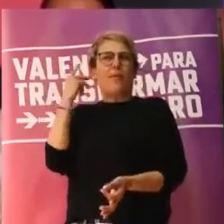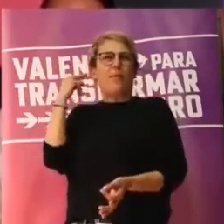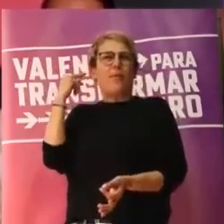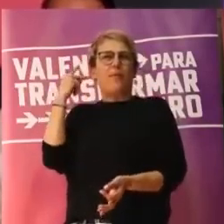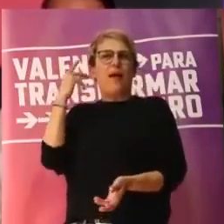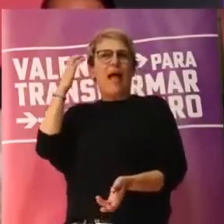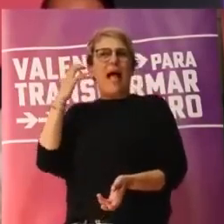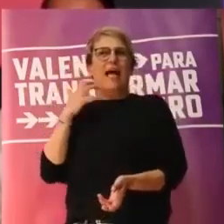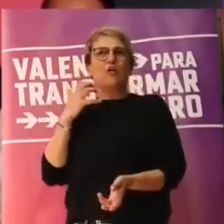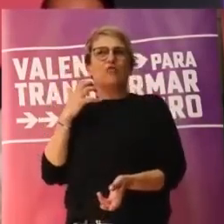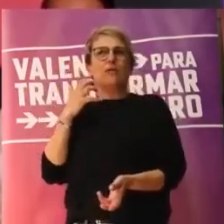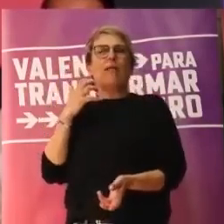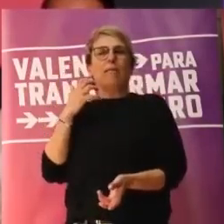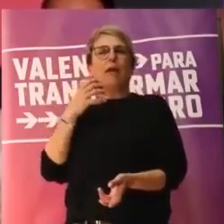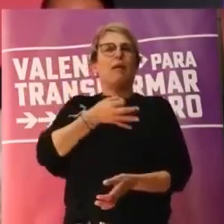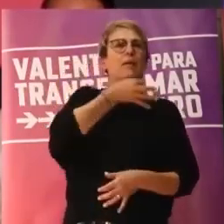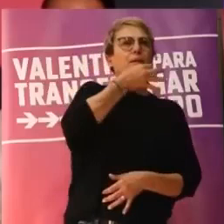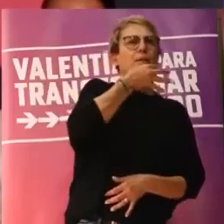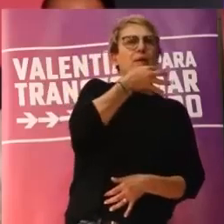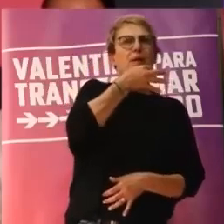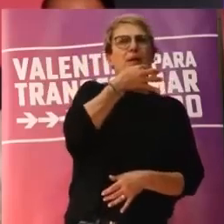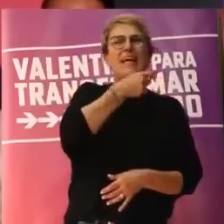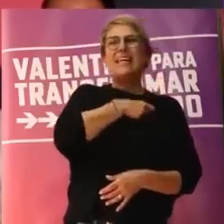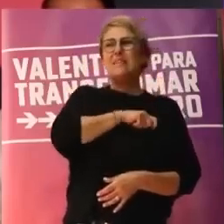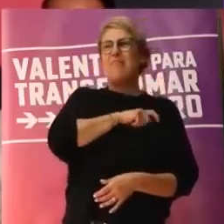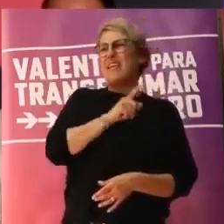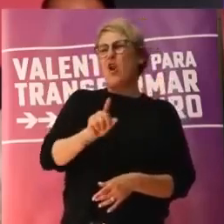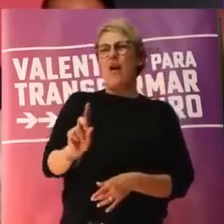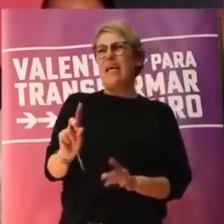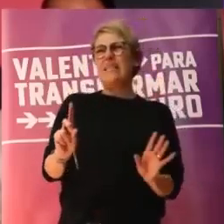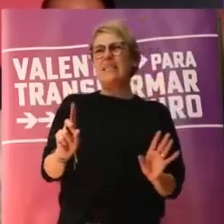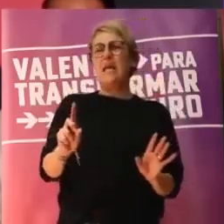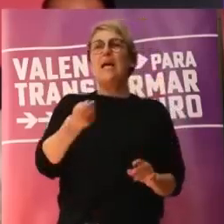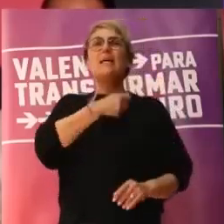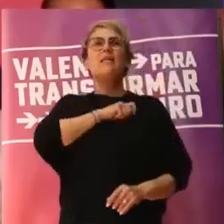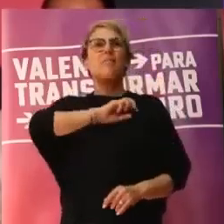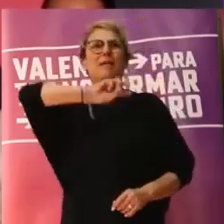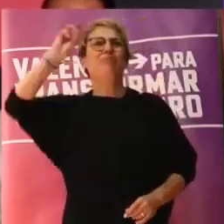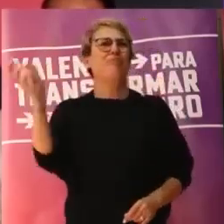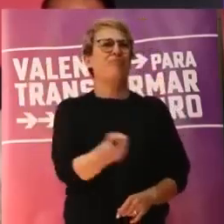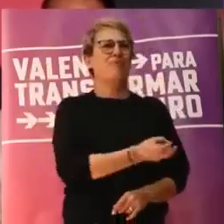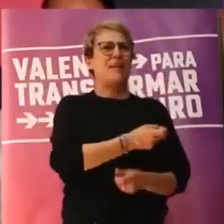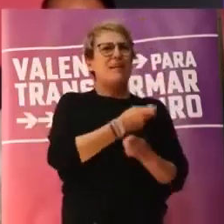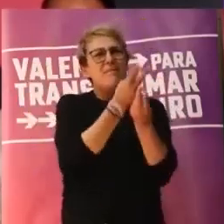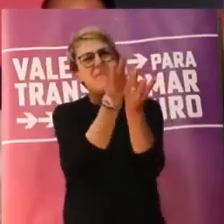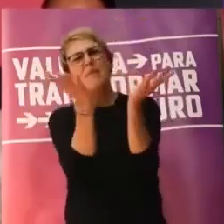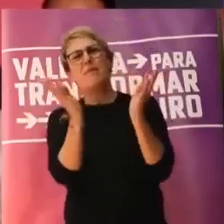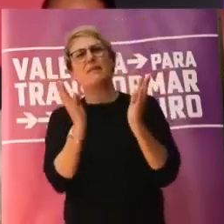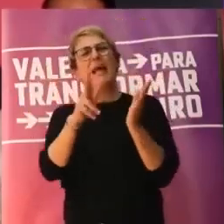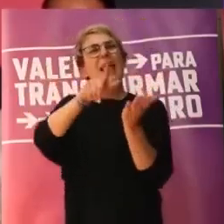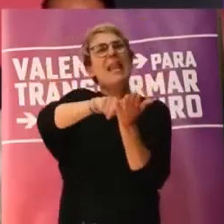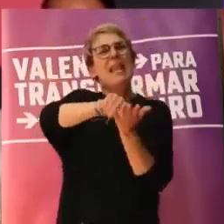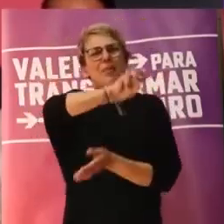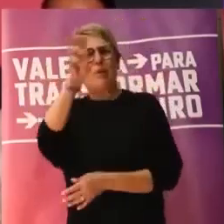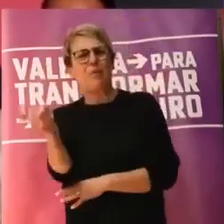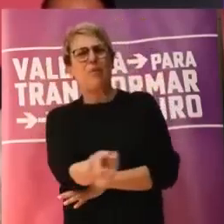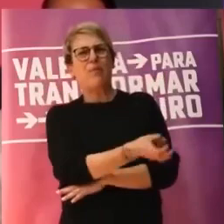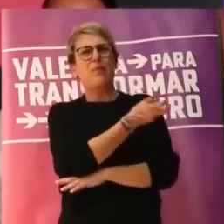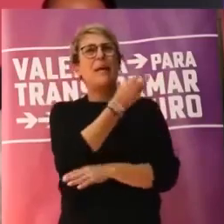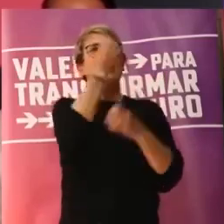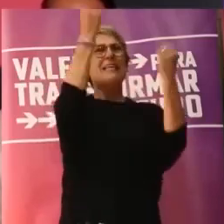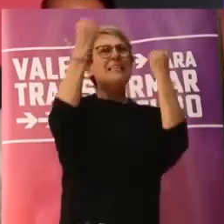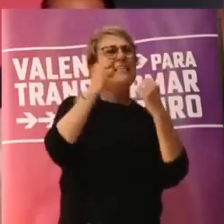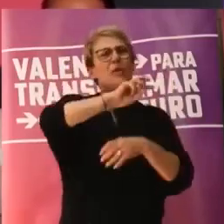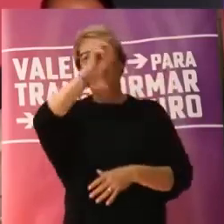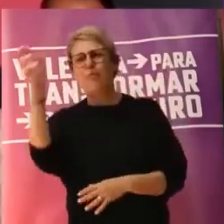Díaz Ayuso lo que tiene que decir. España no es eso, España es diversa, es plural, se hablan diferentes lenguas, tiene diferentes